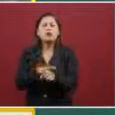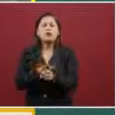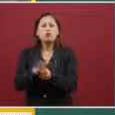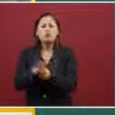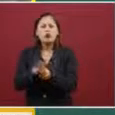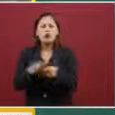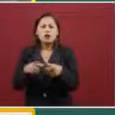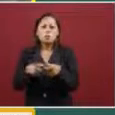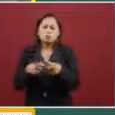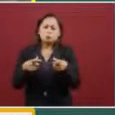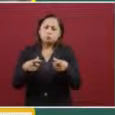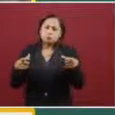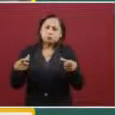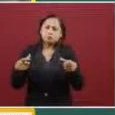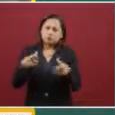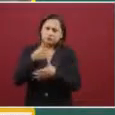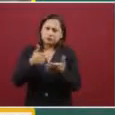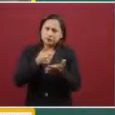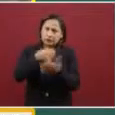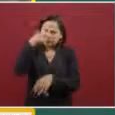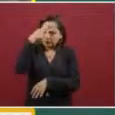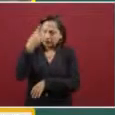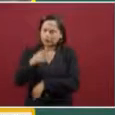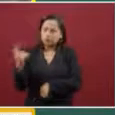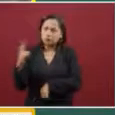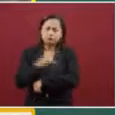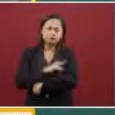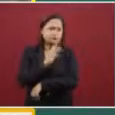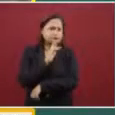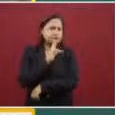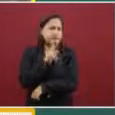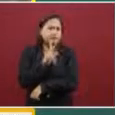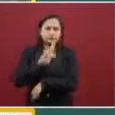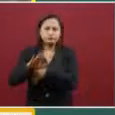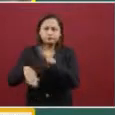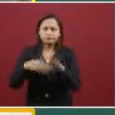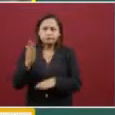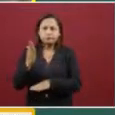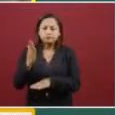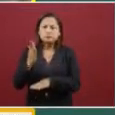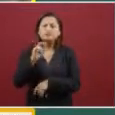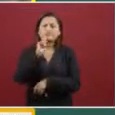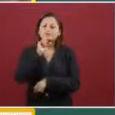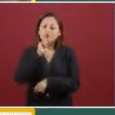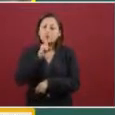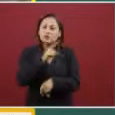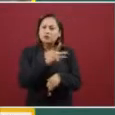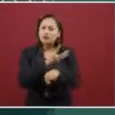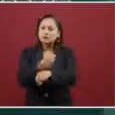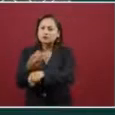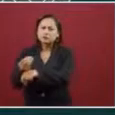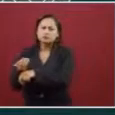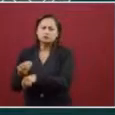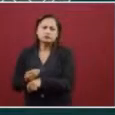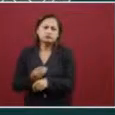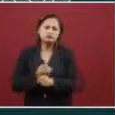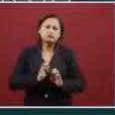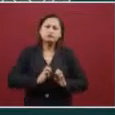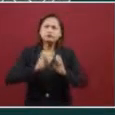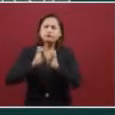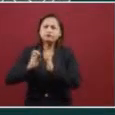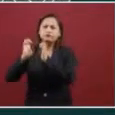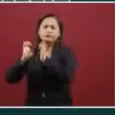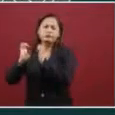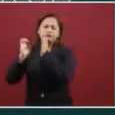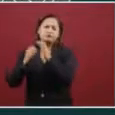aeropuerto de la ciudad de mexico y habrá una modernización completa de los edificios así